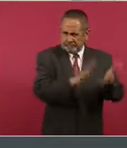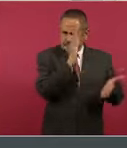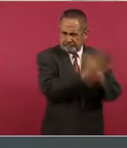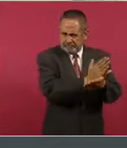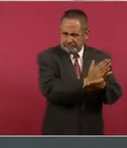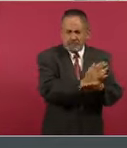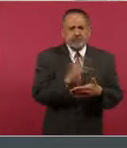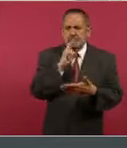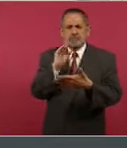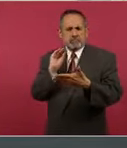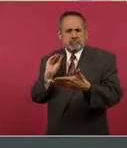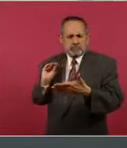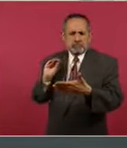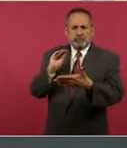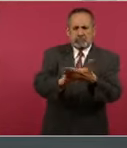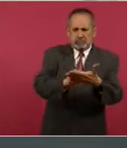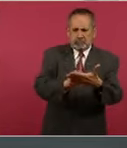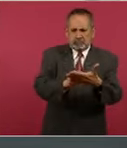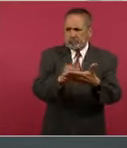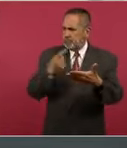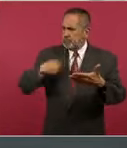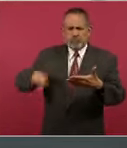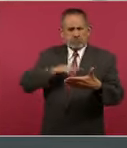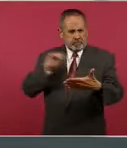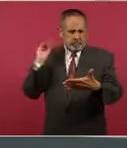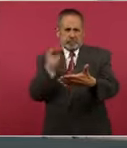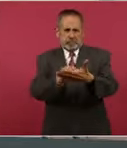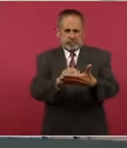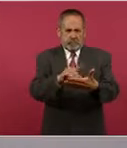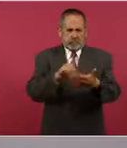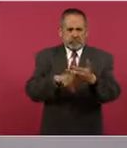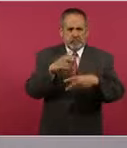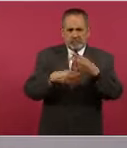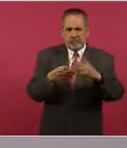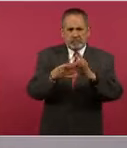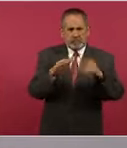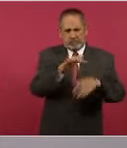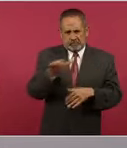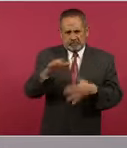pequeño párrafo que se los voy a leer.